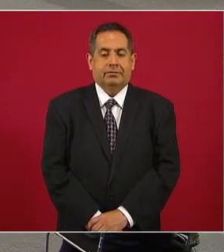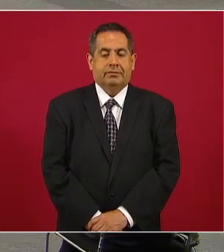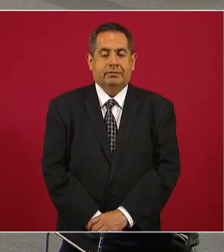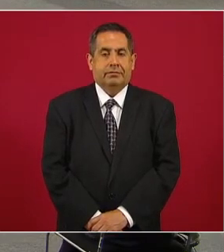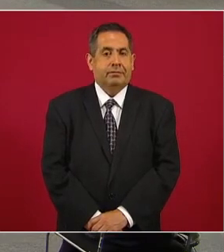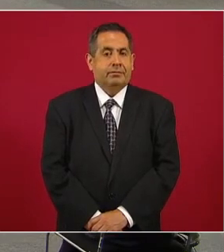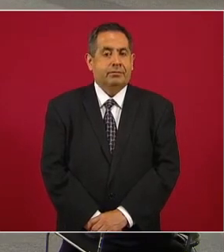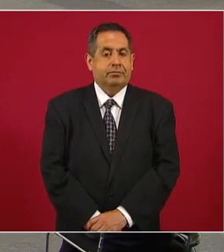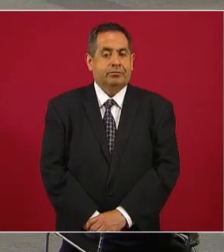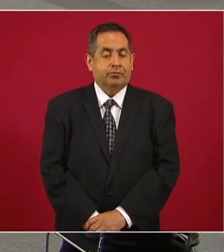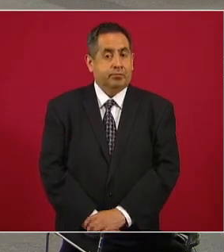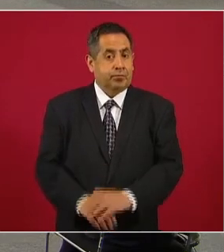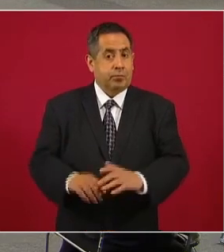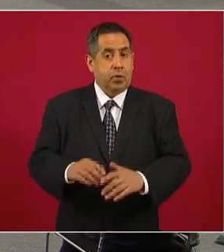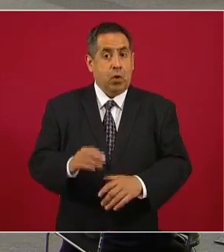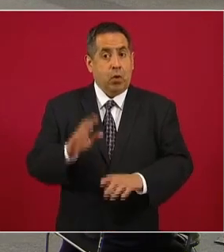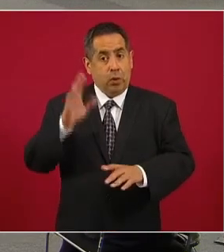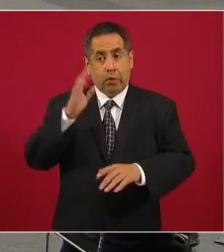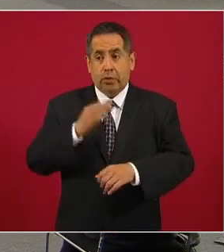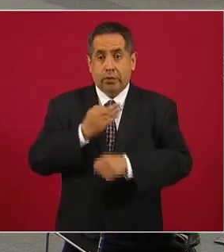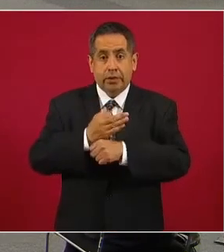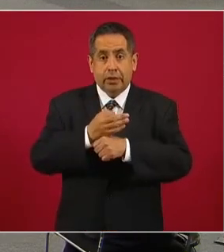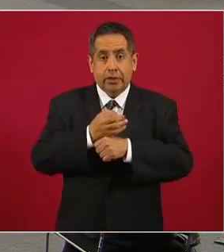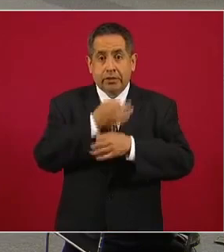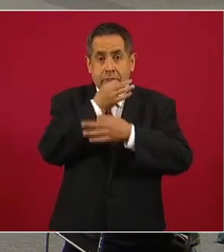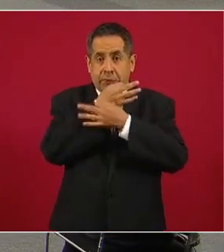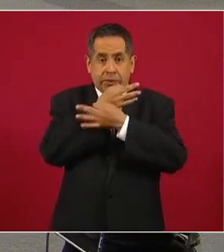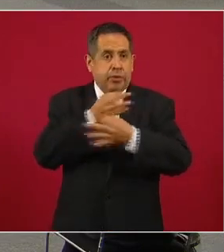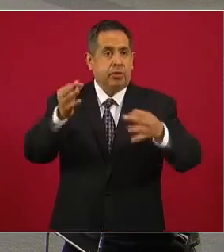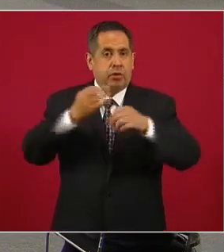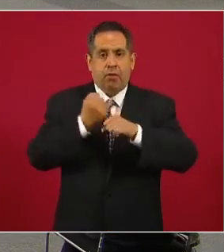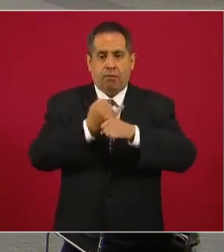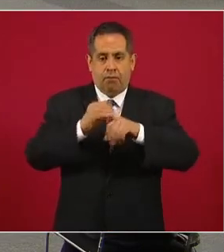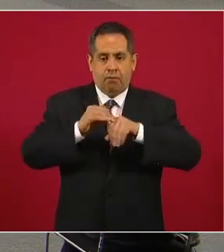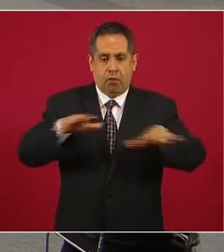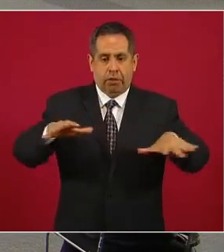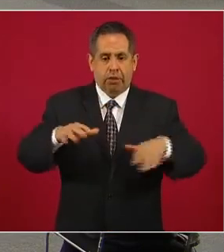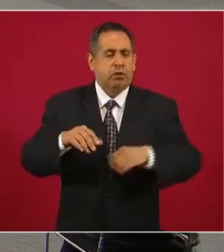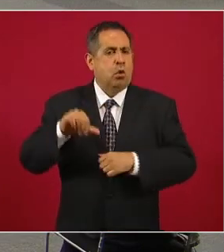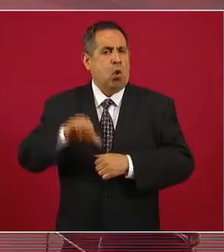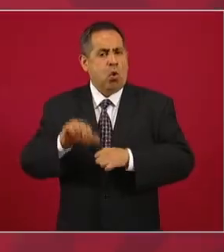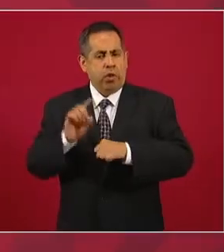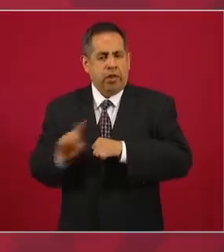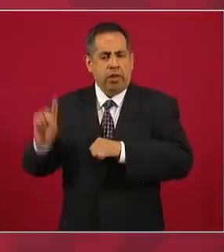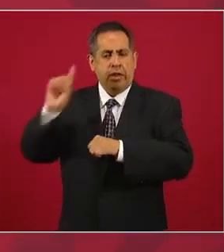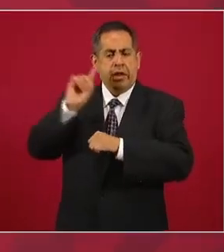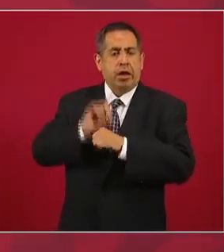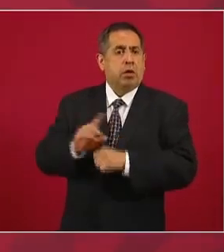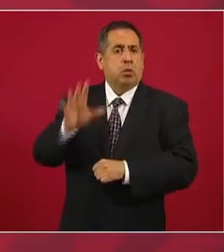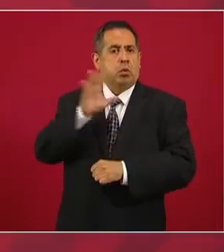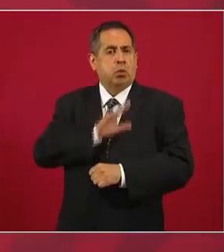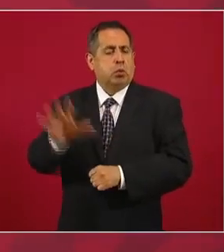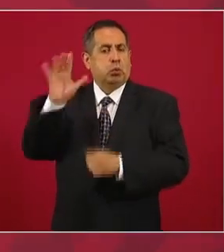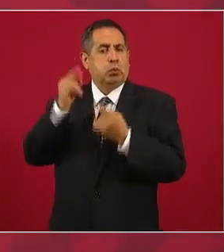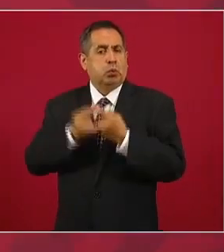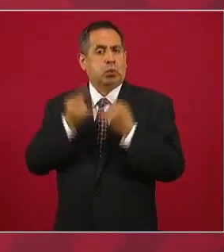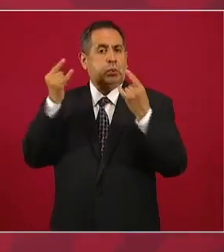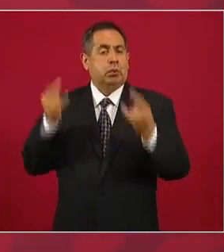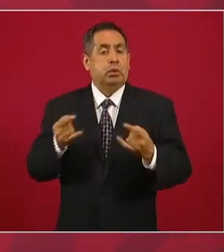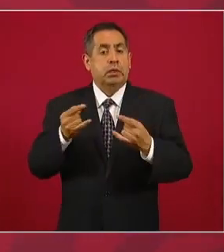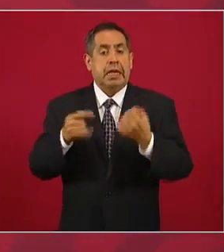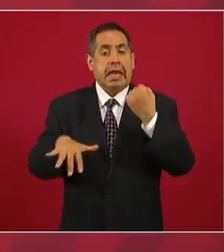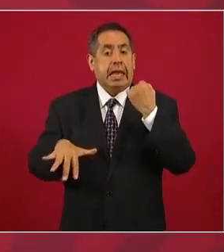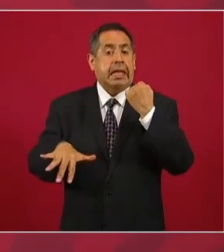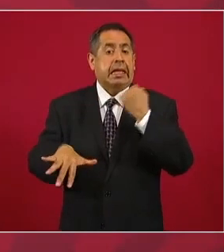Bueno, vamos a informar este día importante, histórico, 15